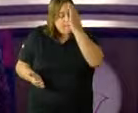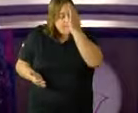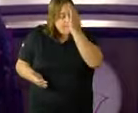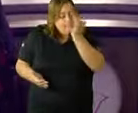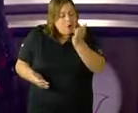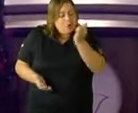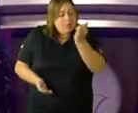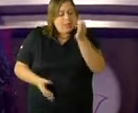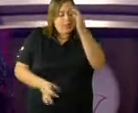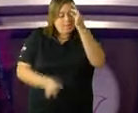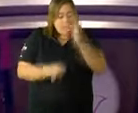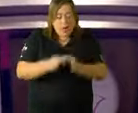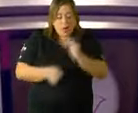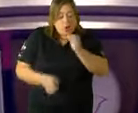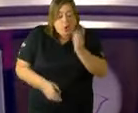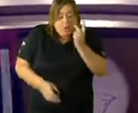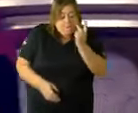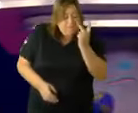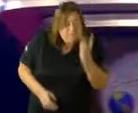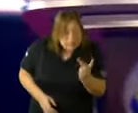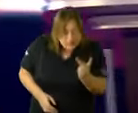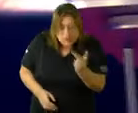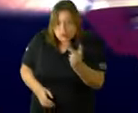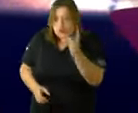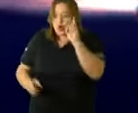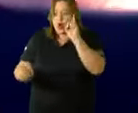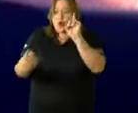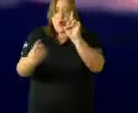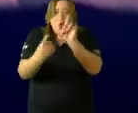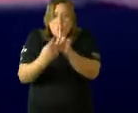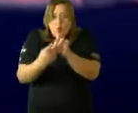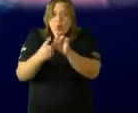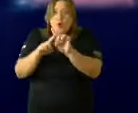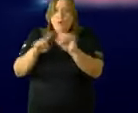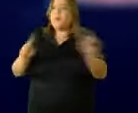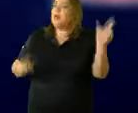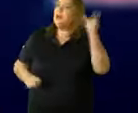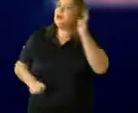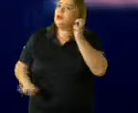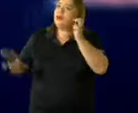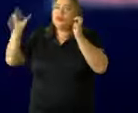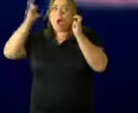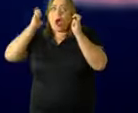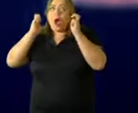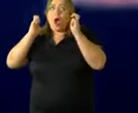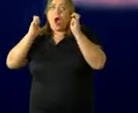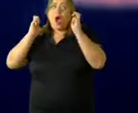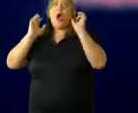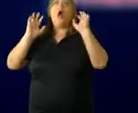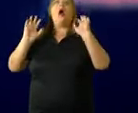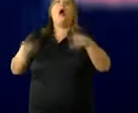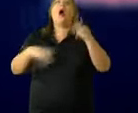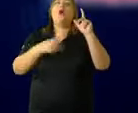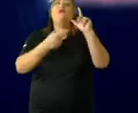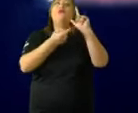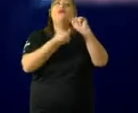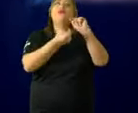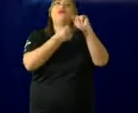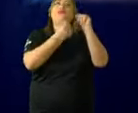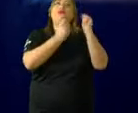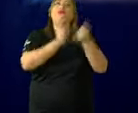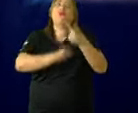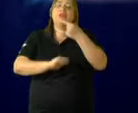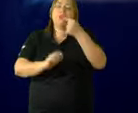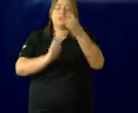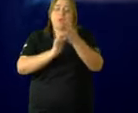lo han saboreado, no lo han conocido, pero le están creyendo. Y una vez le creen, algo sucede, hay una transición. Dice la Biblia,